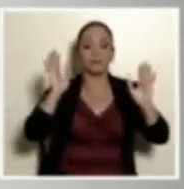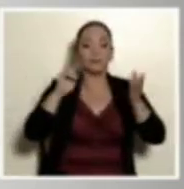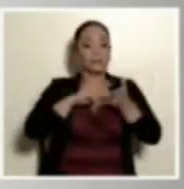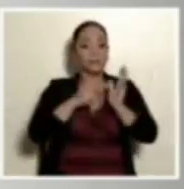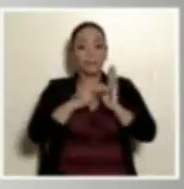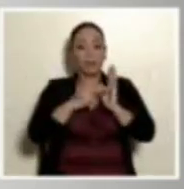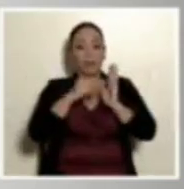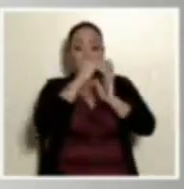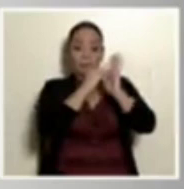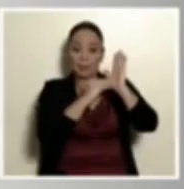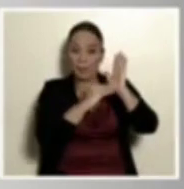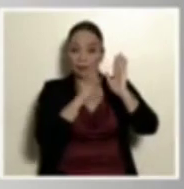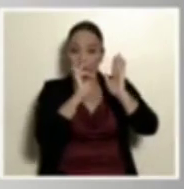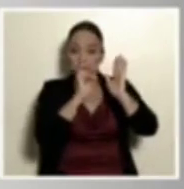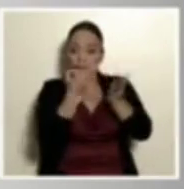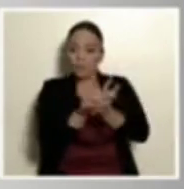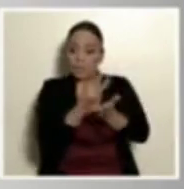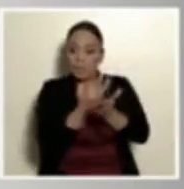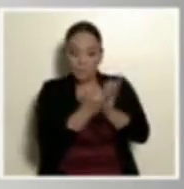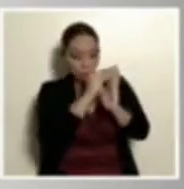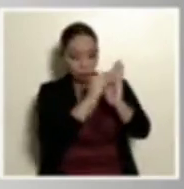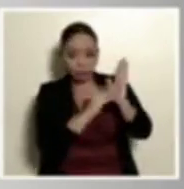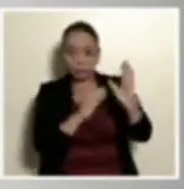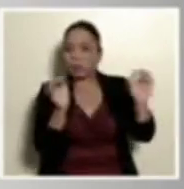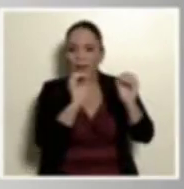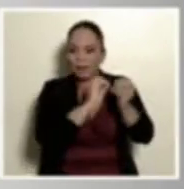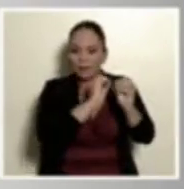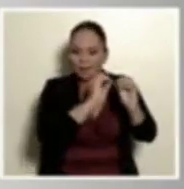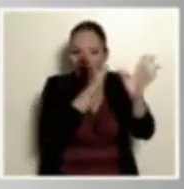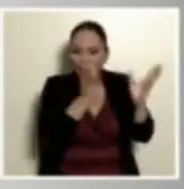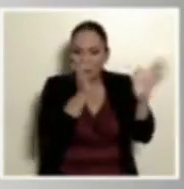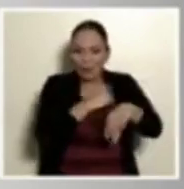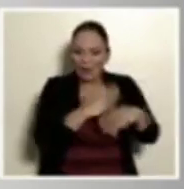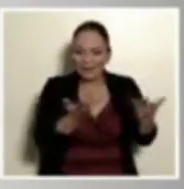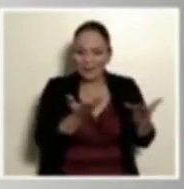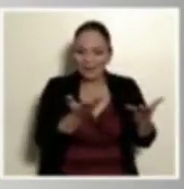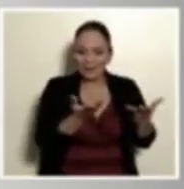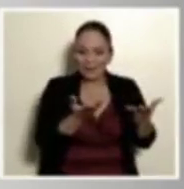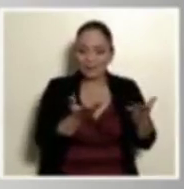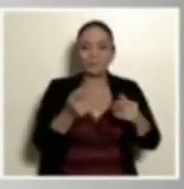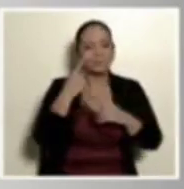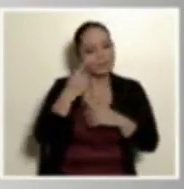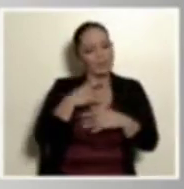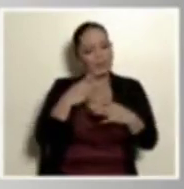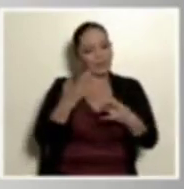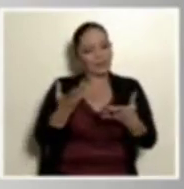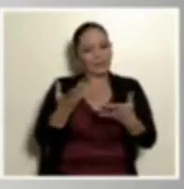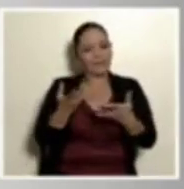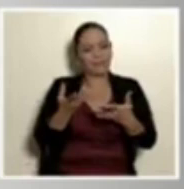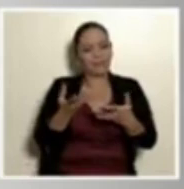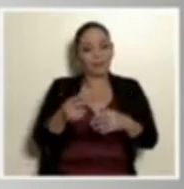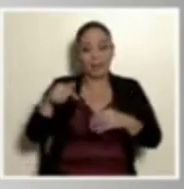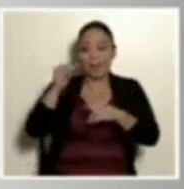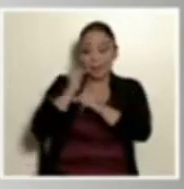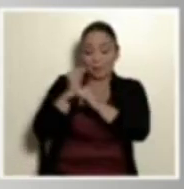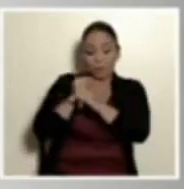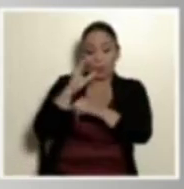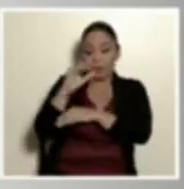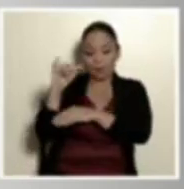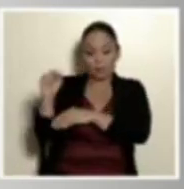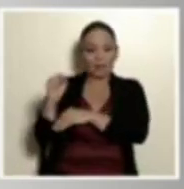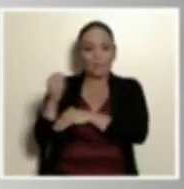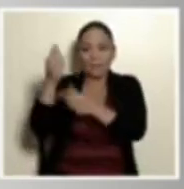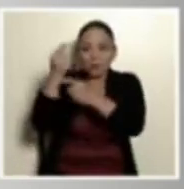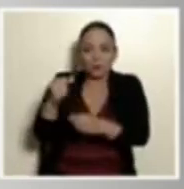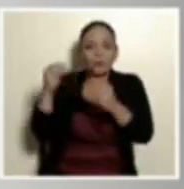financieros. En el 2023, y perdón, la institución con el presupuesto más alto de todo el país,